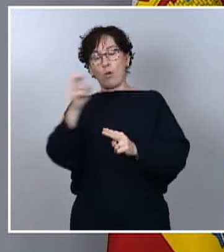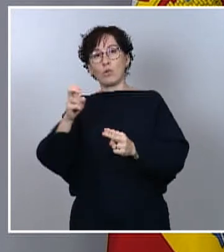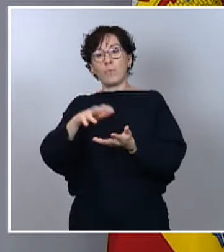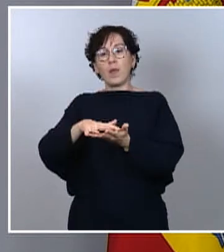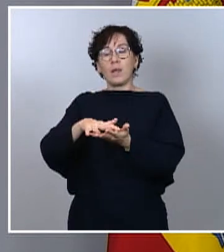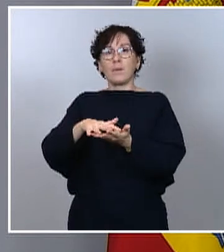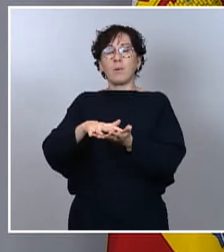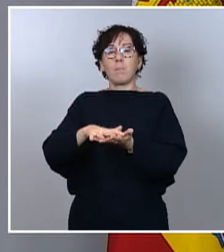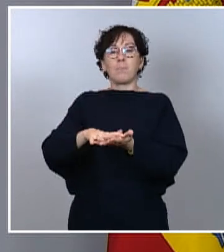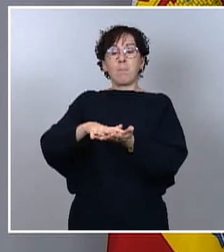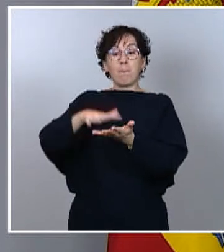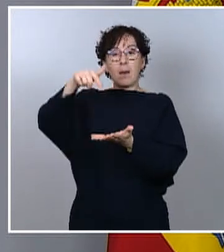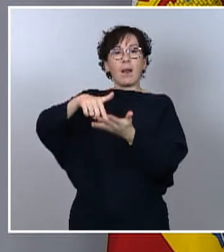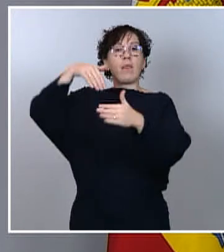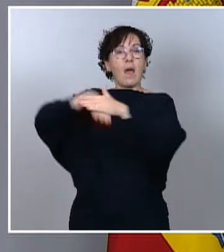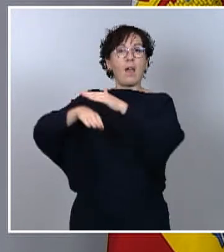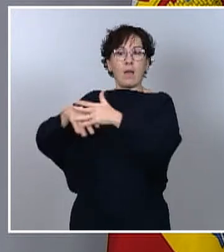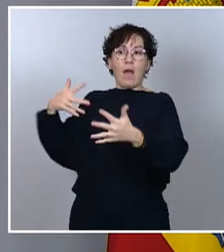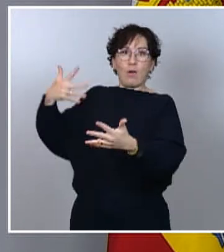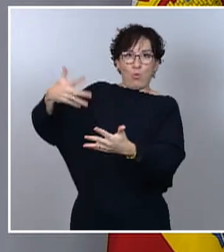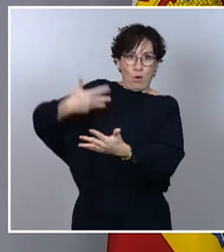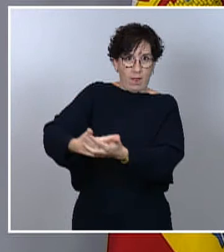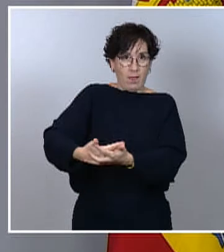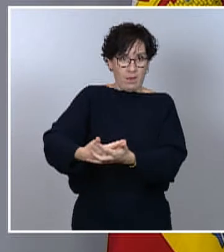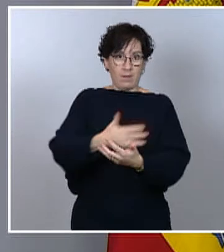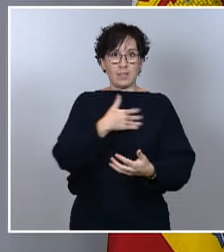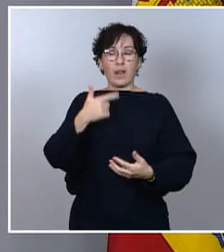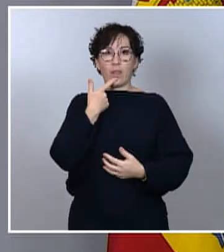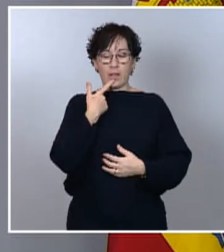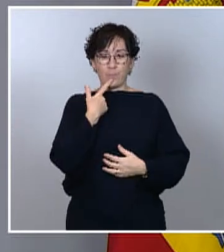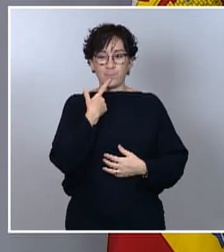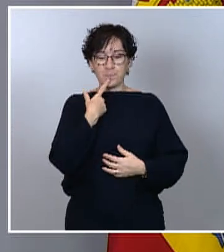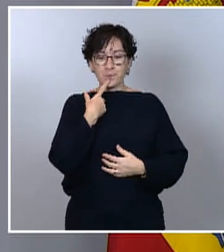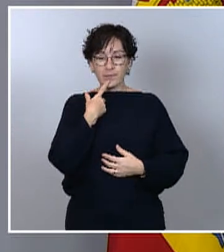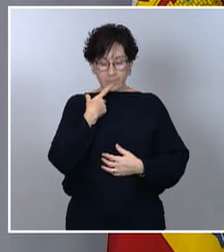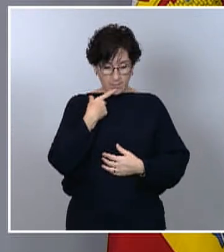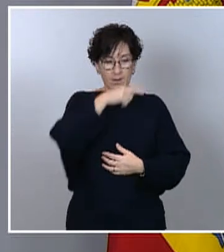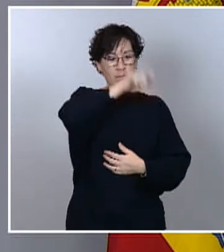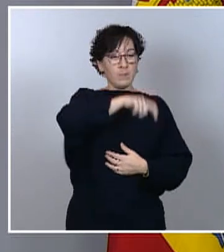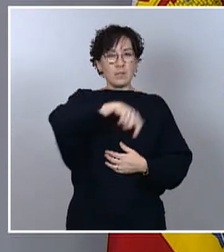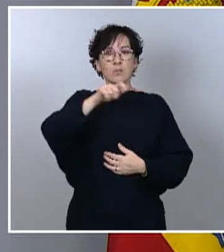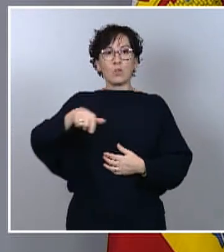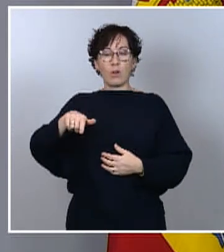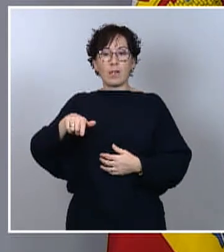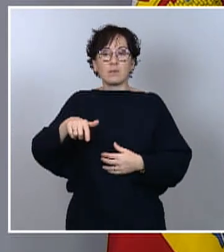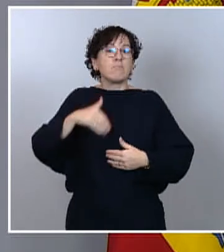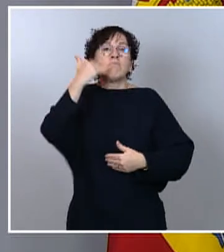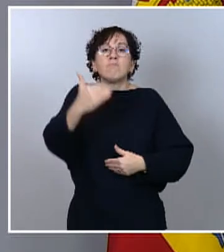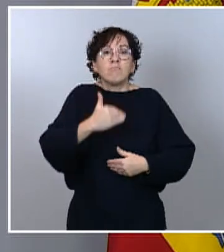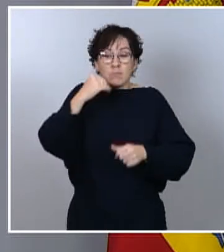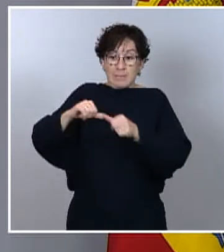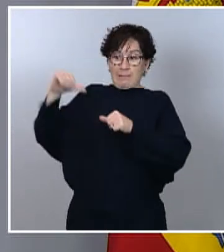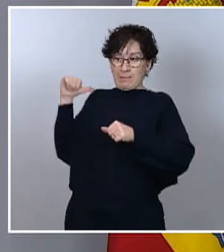global, que nos indica, partiendo de todas aquellas personas que han tenido al menos un resultado positivo en